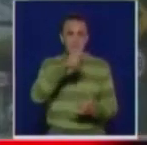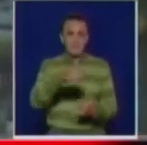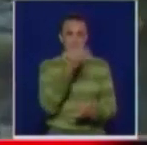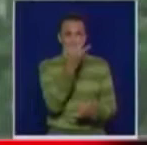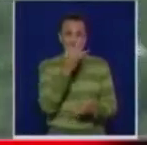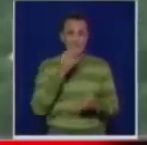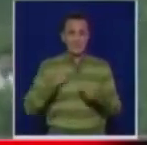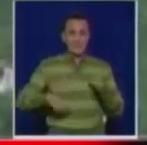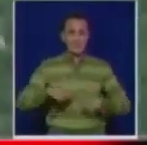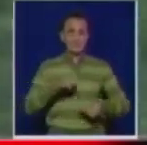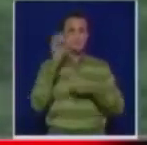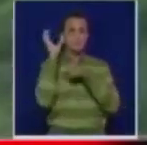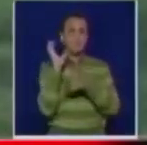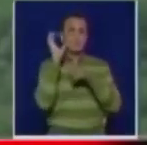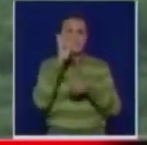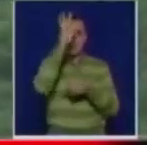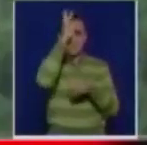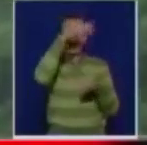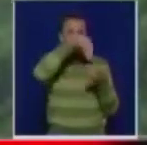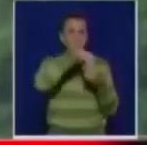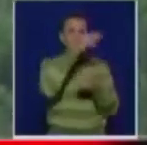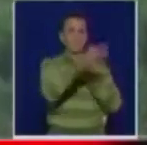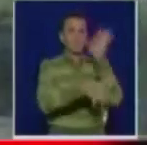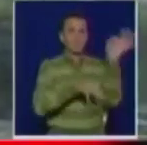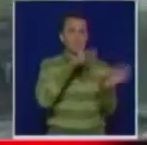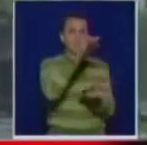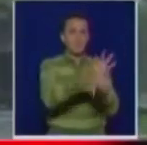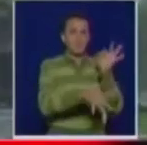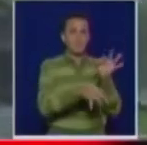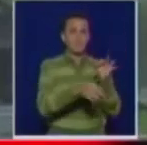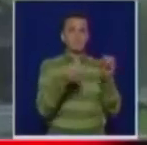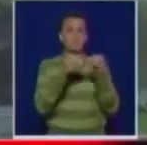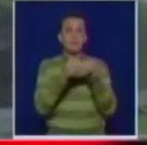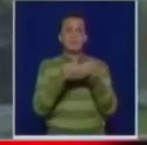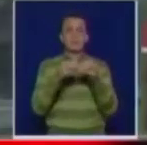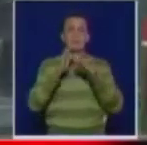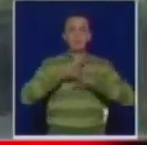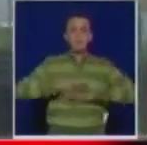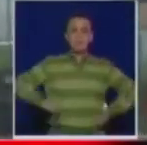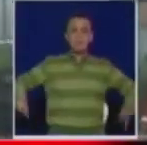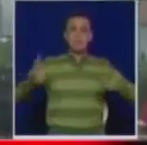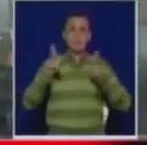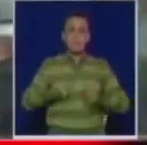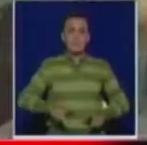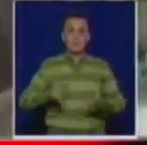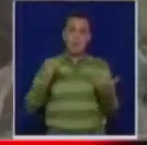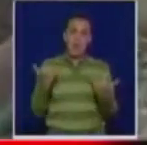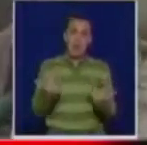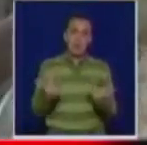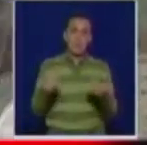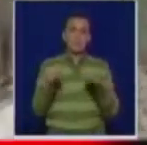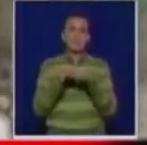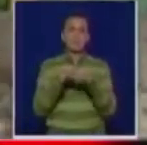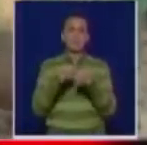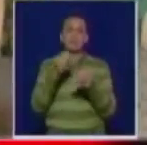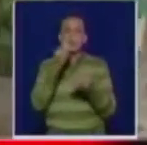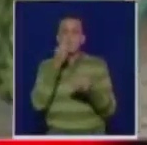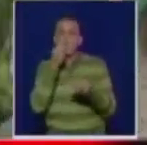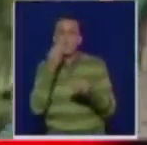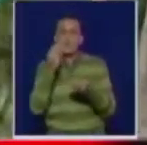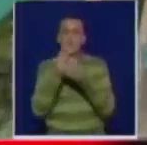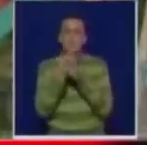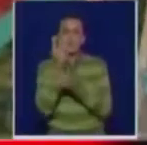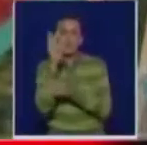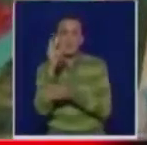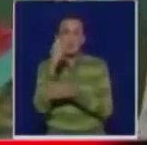en hospitales en Popayán con pronóstico reservado, mientras que se presenta una tensa calma en el lugar, además del desabastecimiento de algunas frutas y verduras